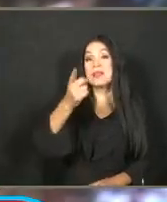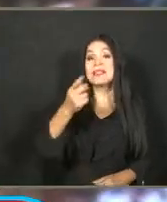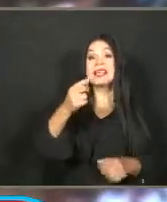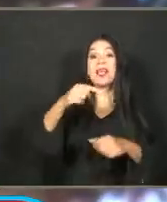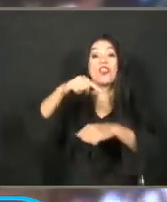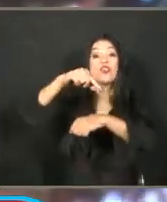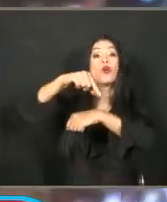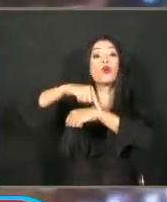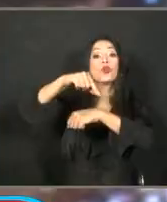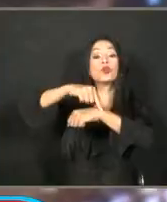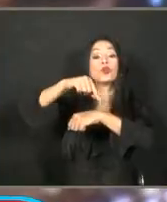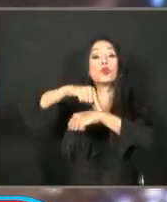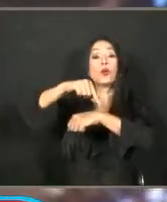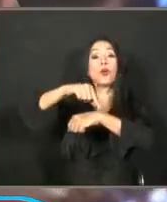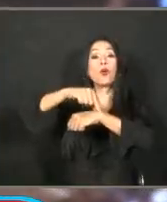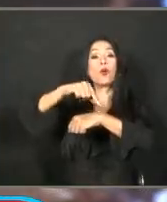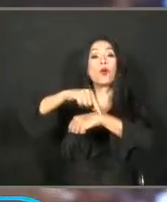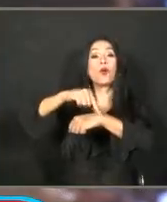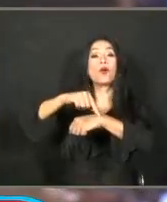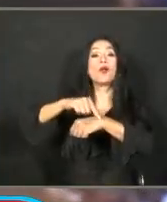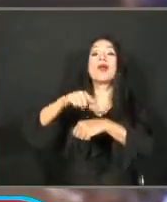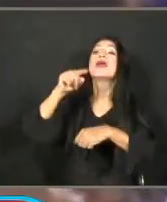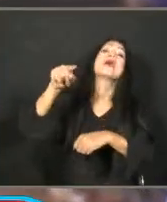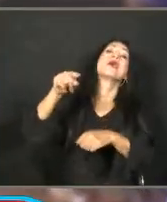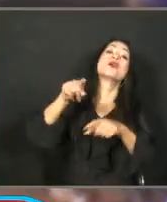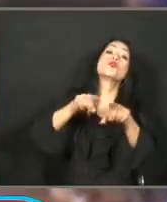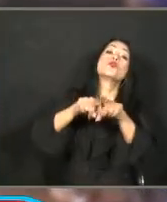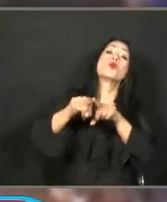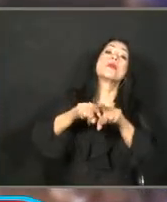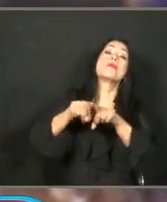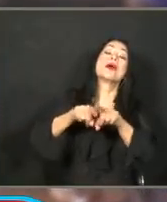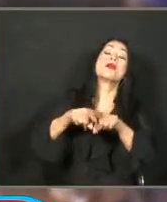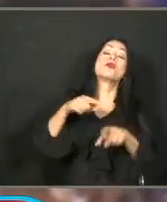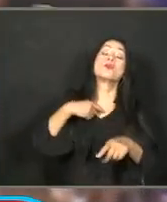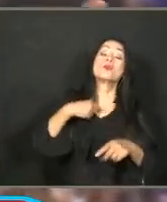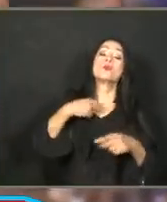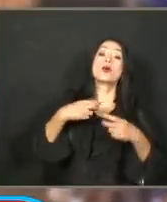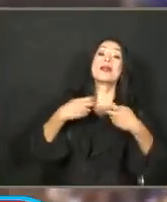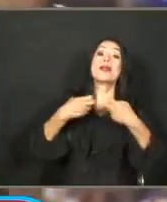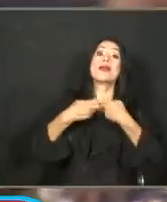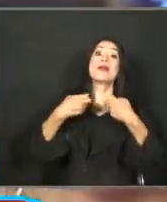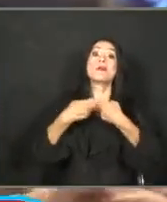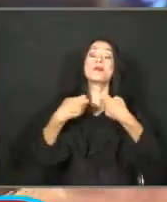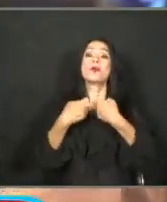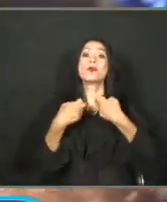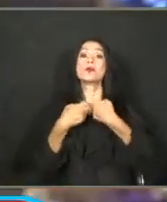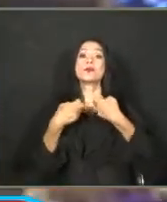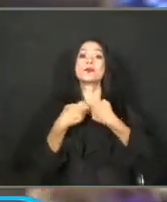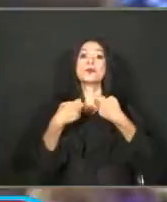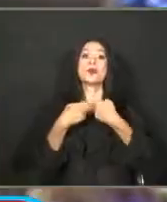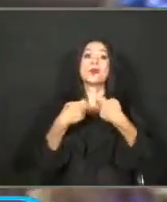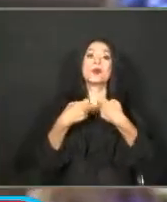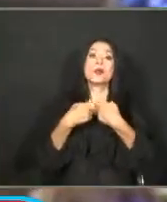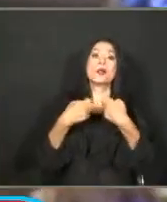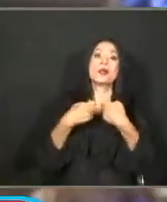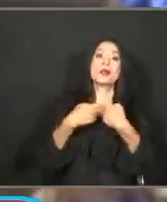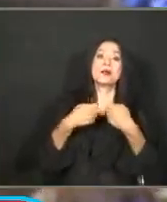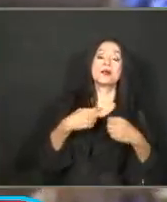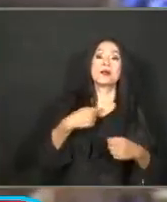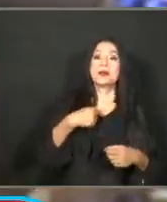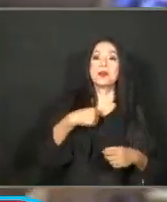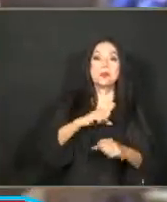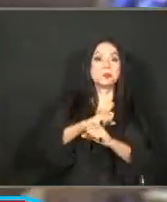nervioso el muy nervioso le dio un paro tú sabes en ese momento en navarra hay feeling